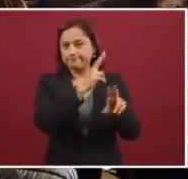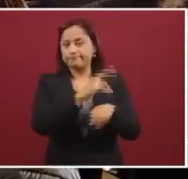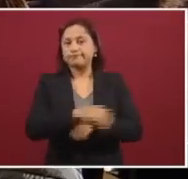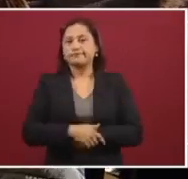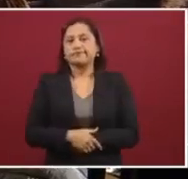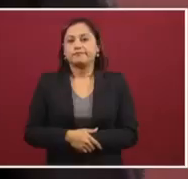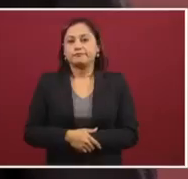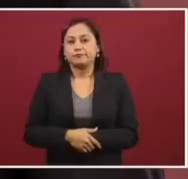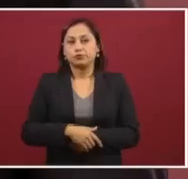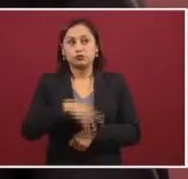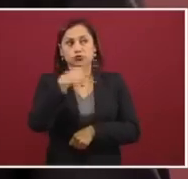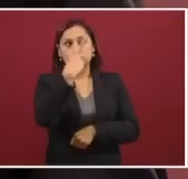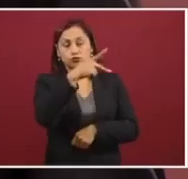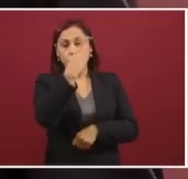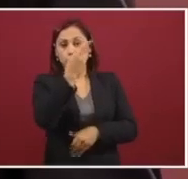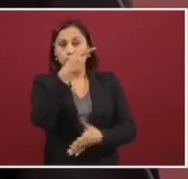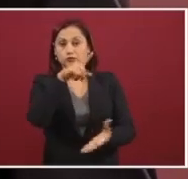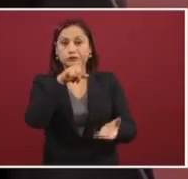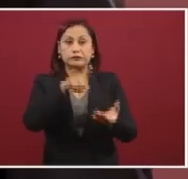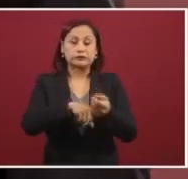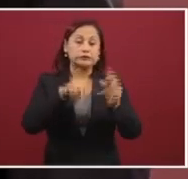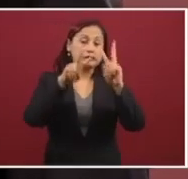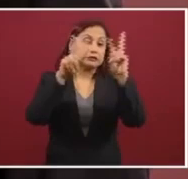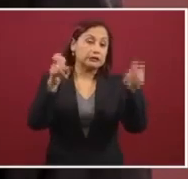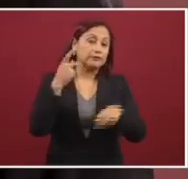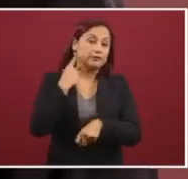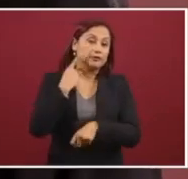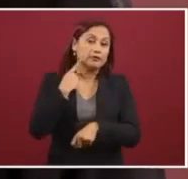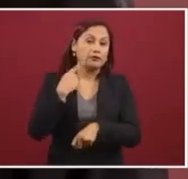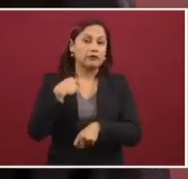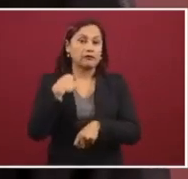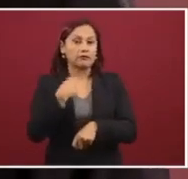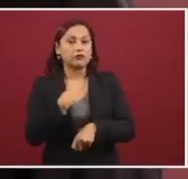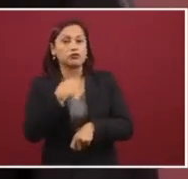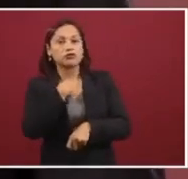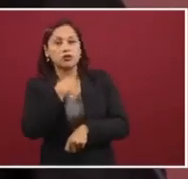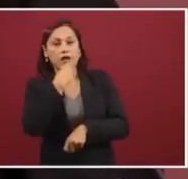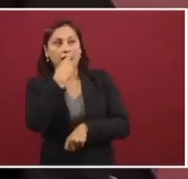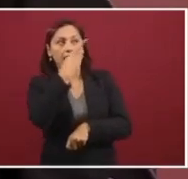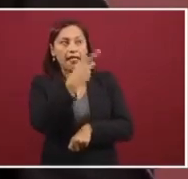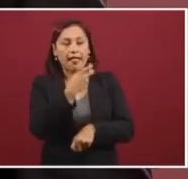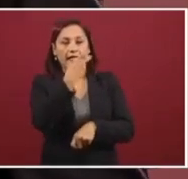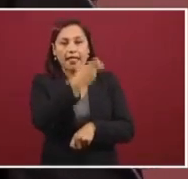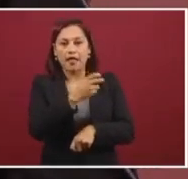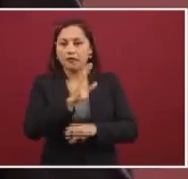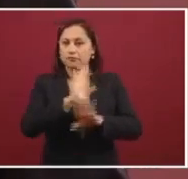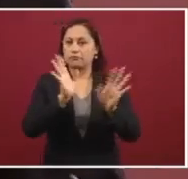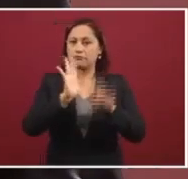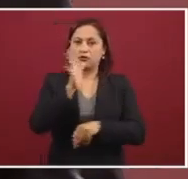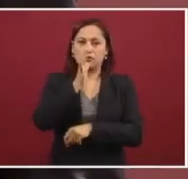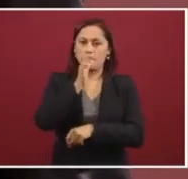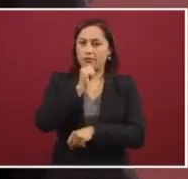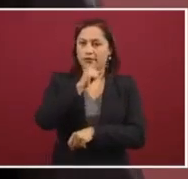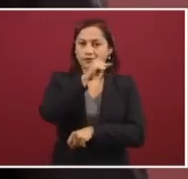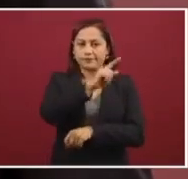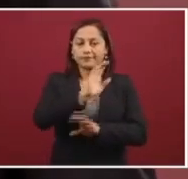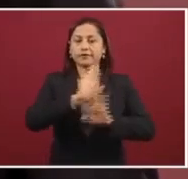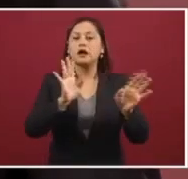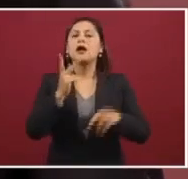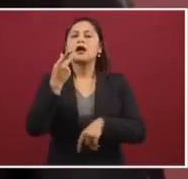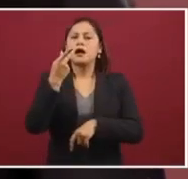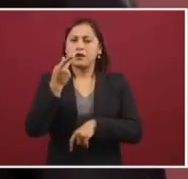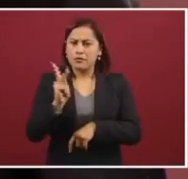la política interna de otros países pero no es protegido estamos enterados